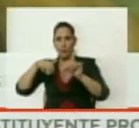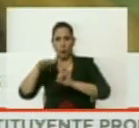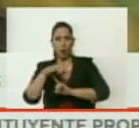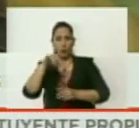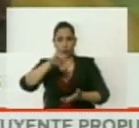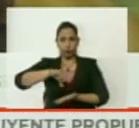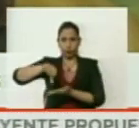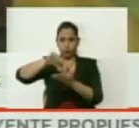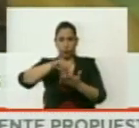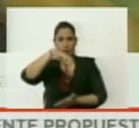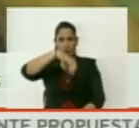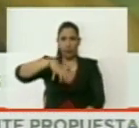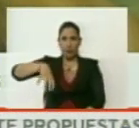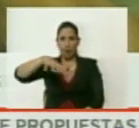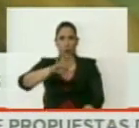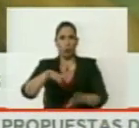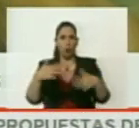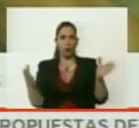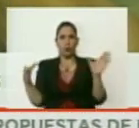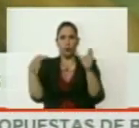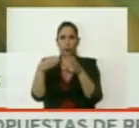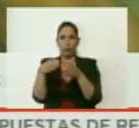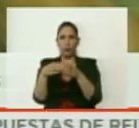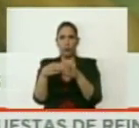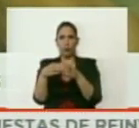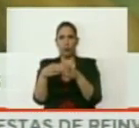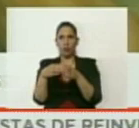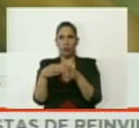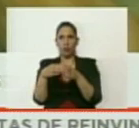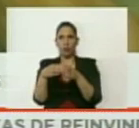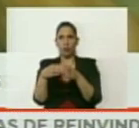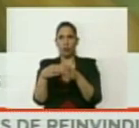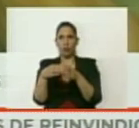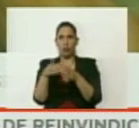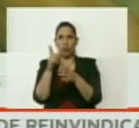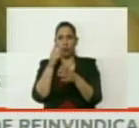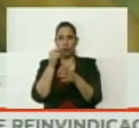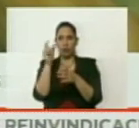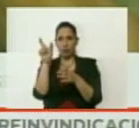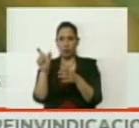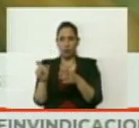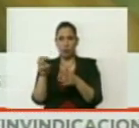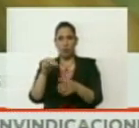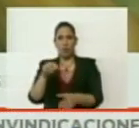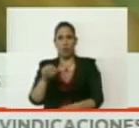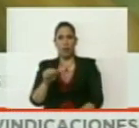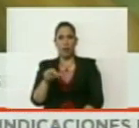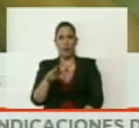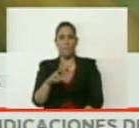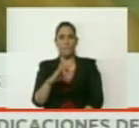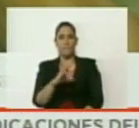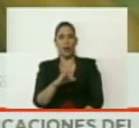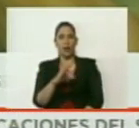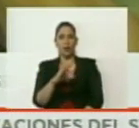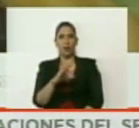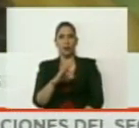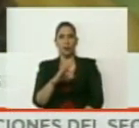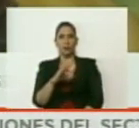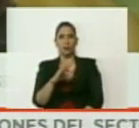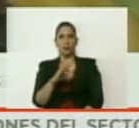estados. Ahora, cuando yo me reuní con el señor Mark Lowcock, su apellido,